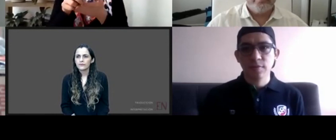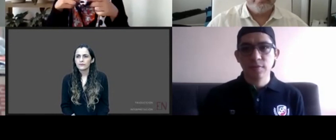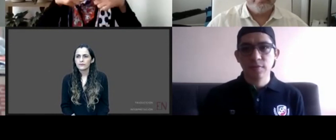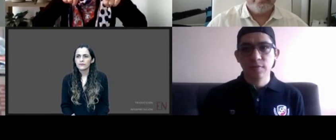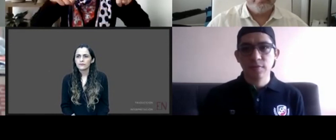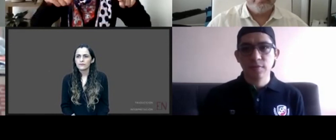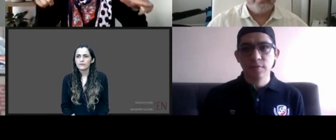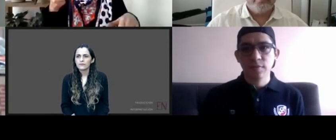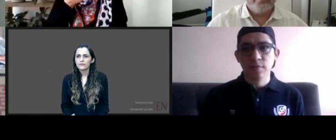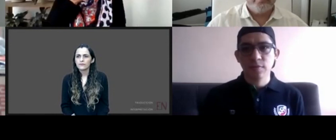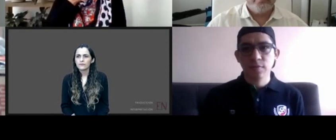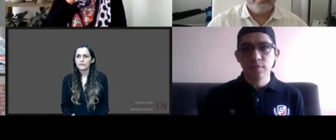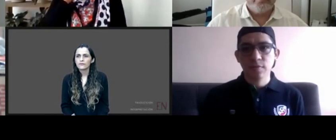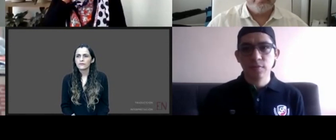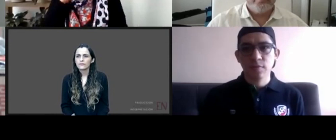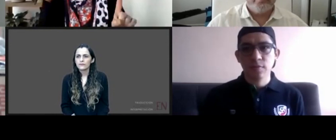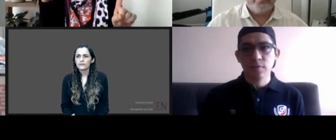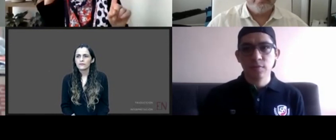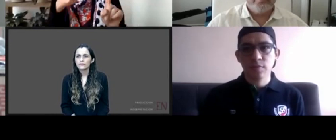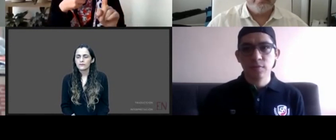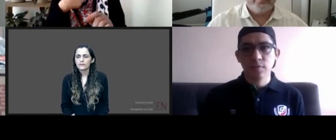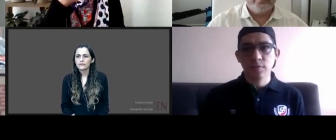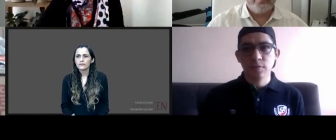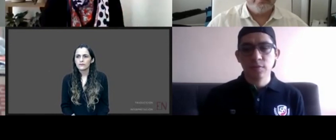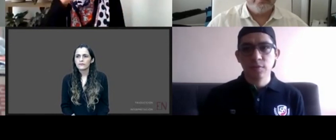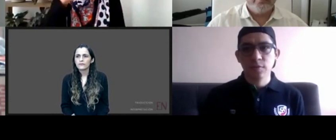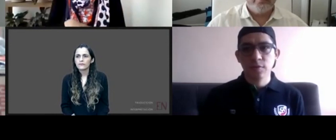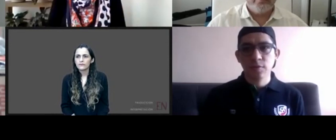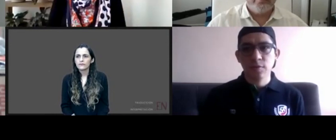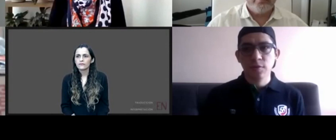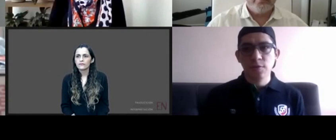compartir en el tema, ¿no?, aunado